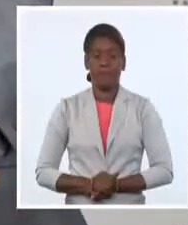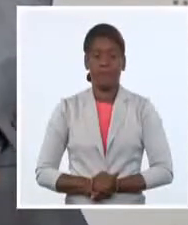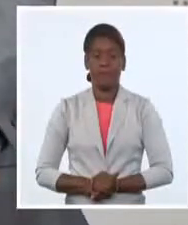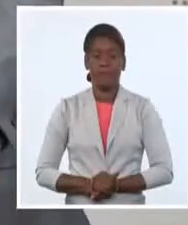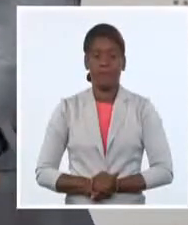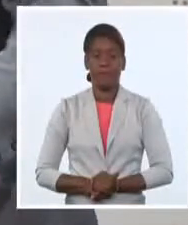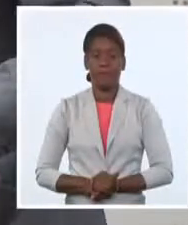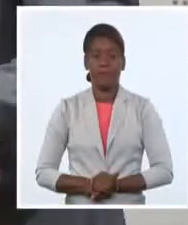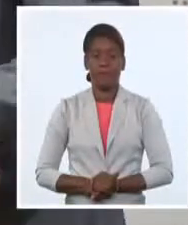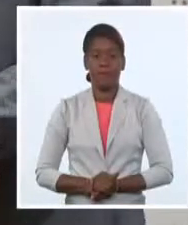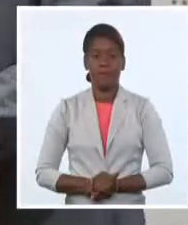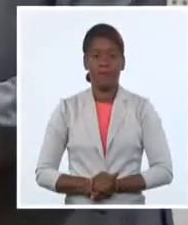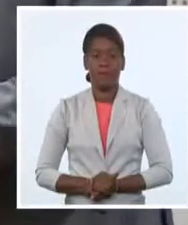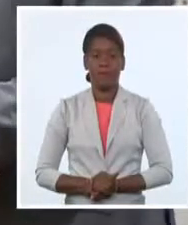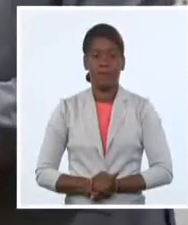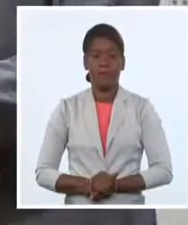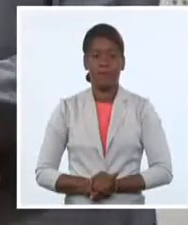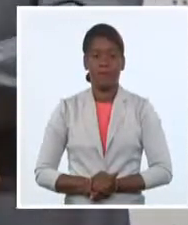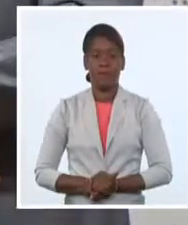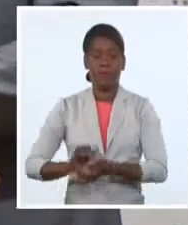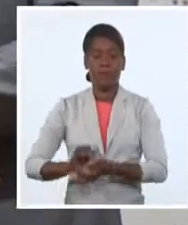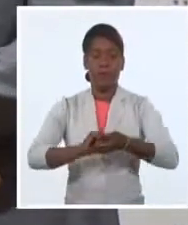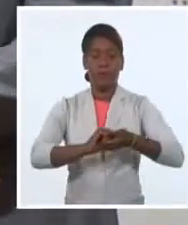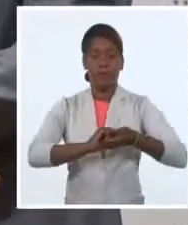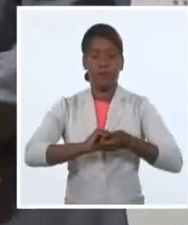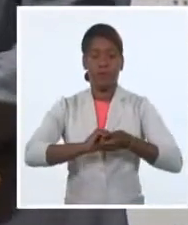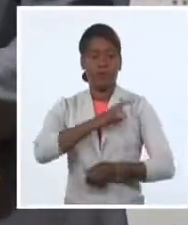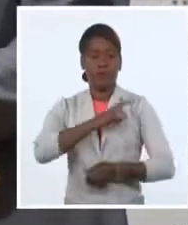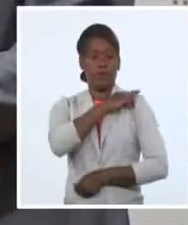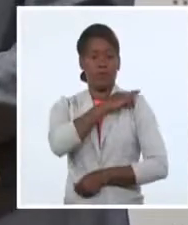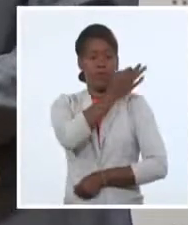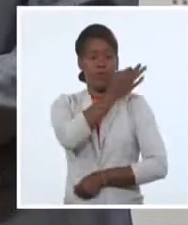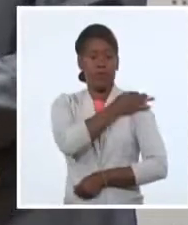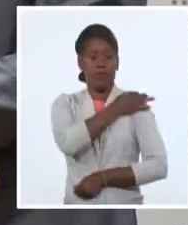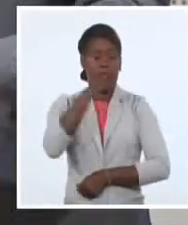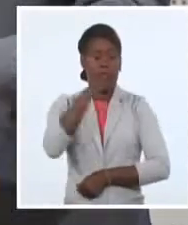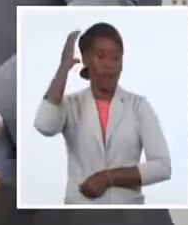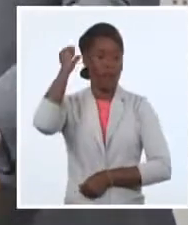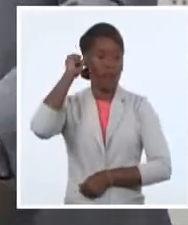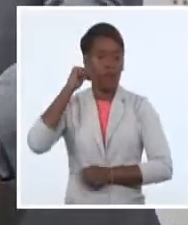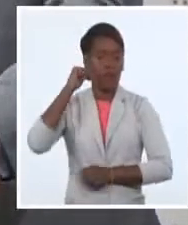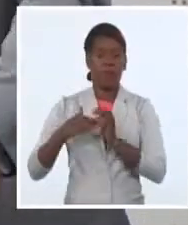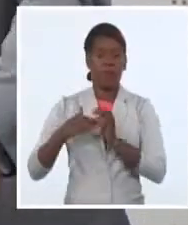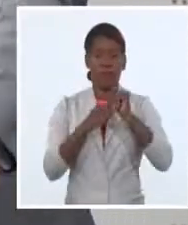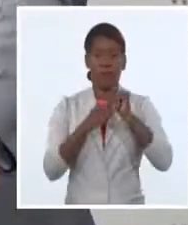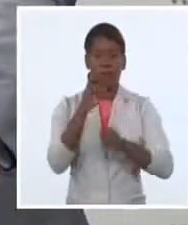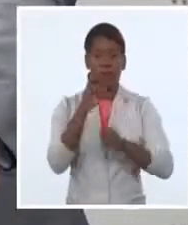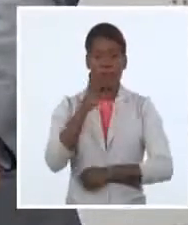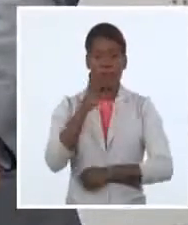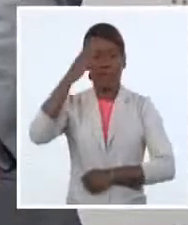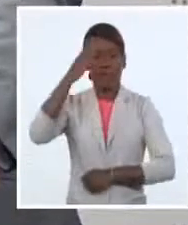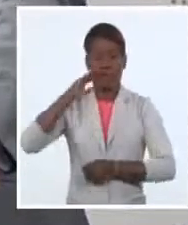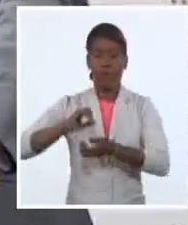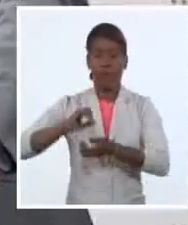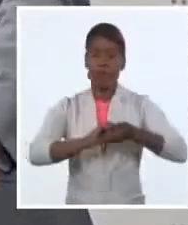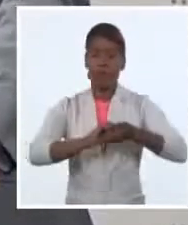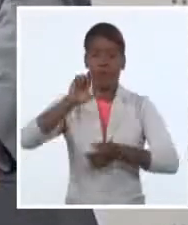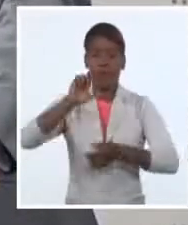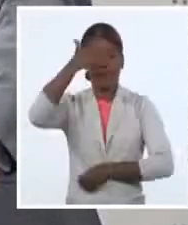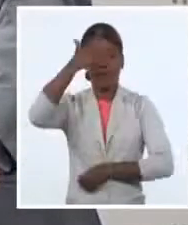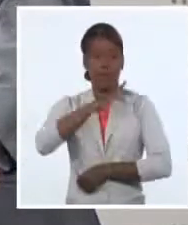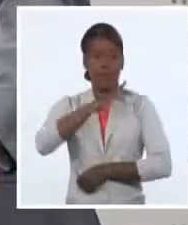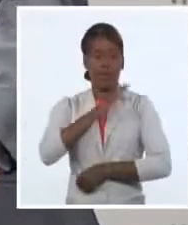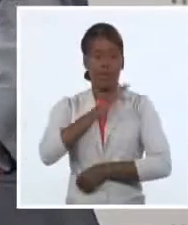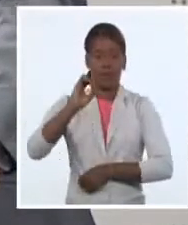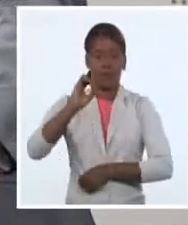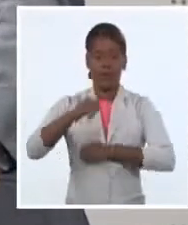Querido General de Ejército Raúl Castro Ruz, líder de la Revolución Cubana. Compañero Esteban Lazo, presidente de la Asamblea Nacional